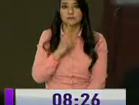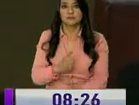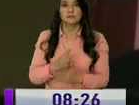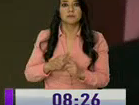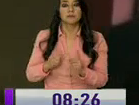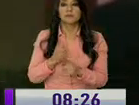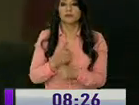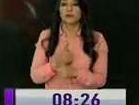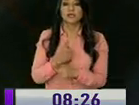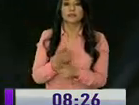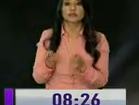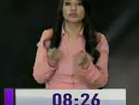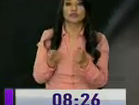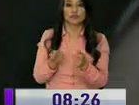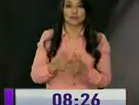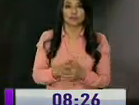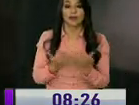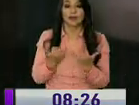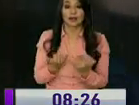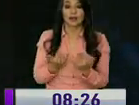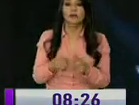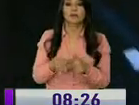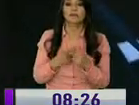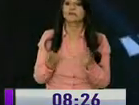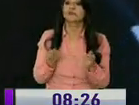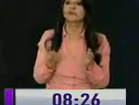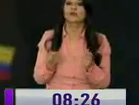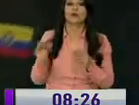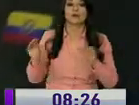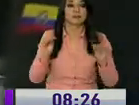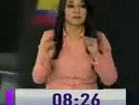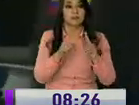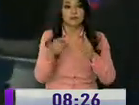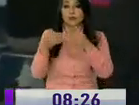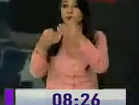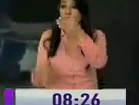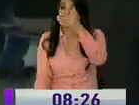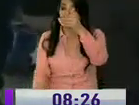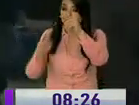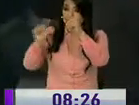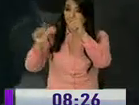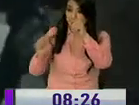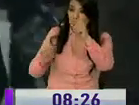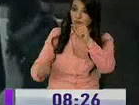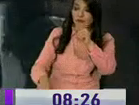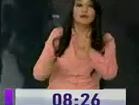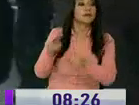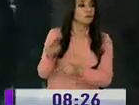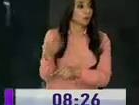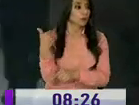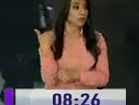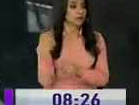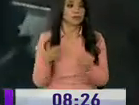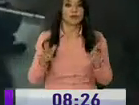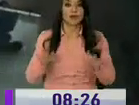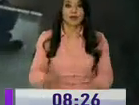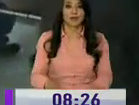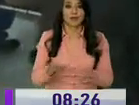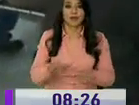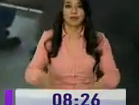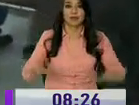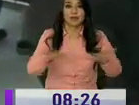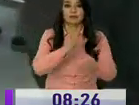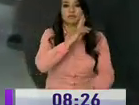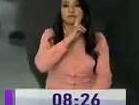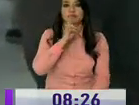por eso es el control. Desde hoy se empieza con los controles, con el alza de precios. Sin embargo, esto en el tema de aquí del patio de comidas, pero